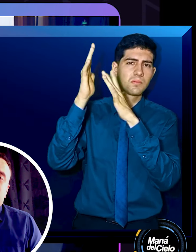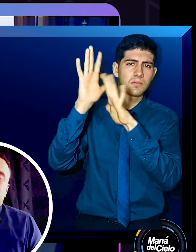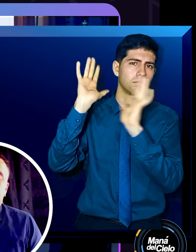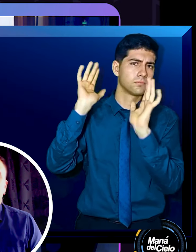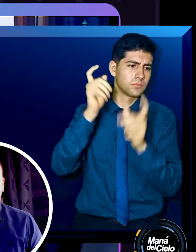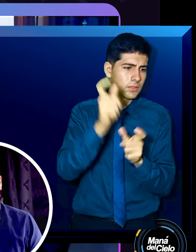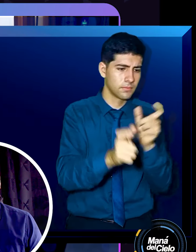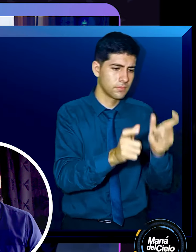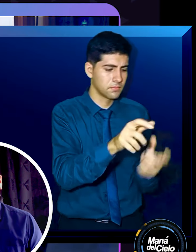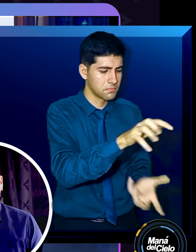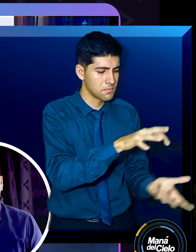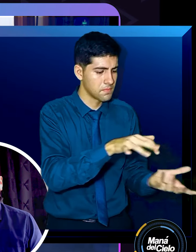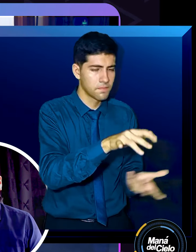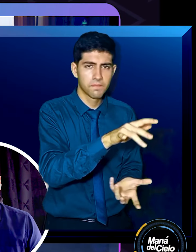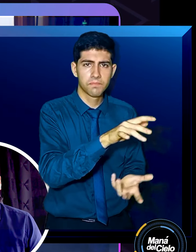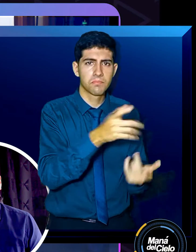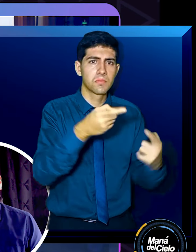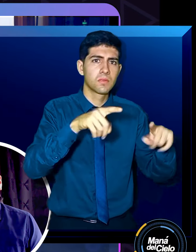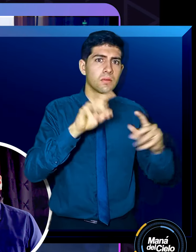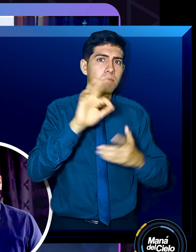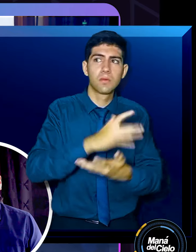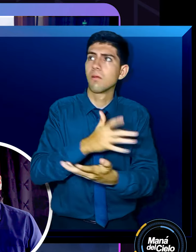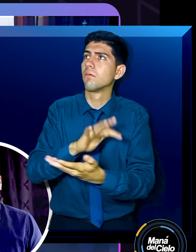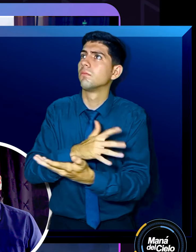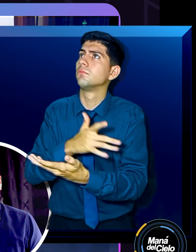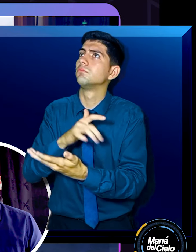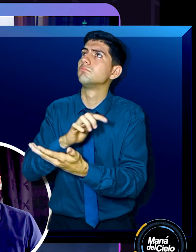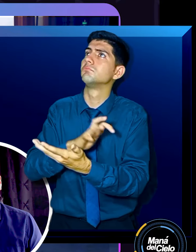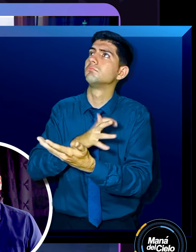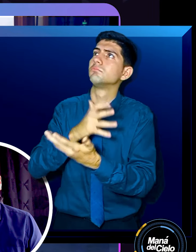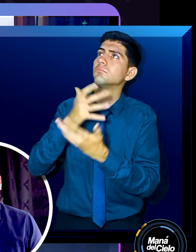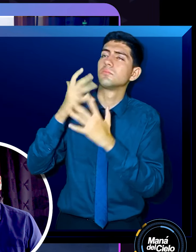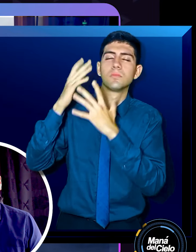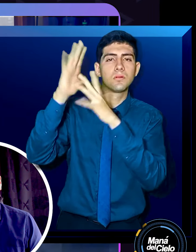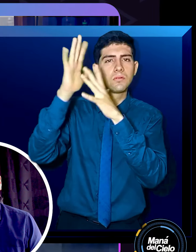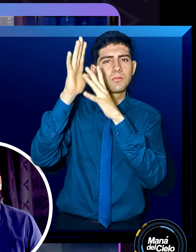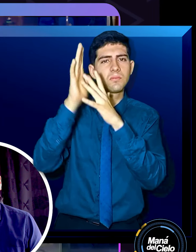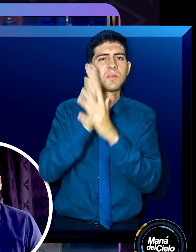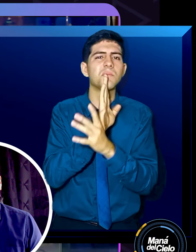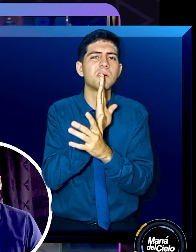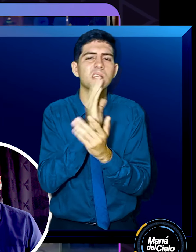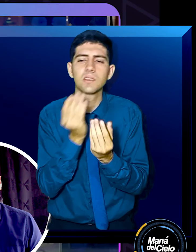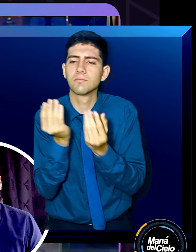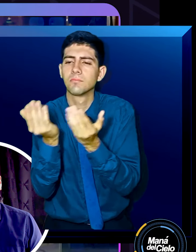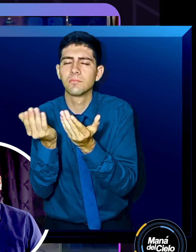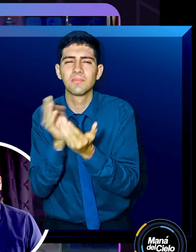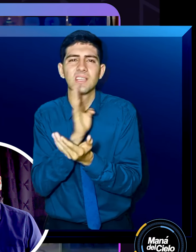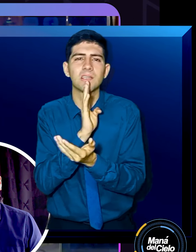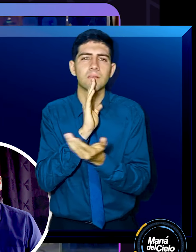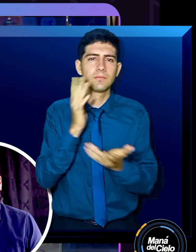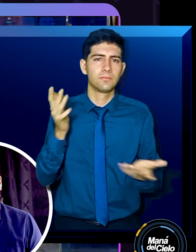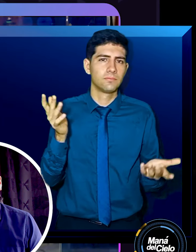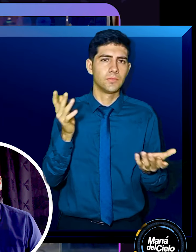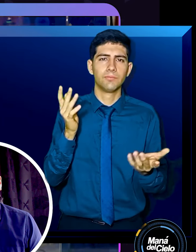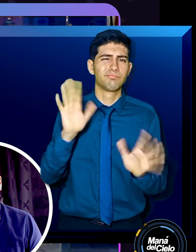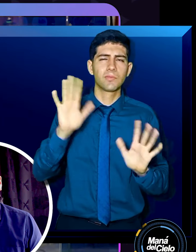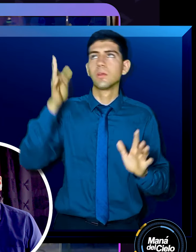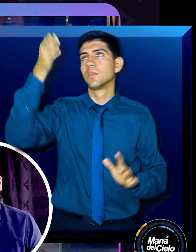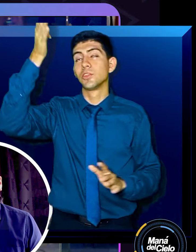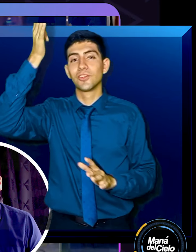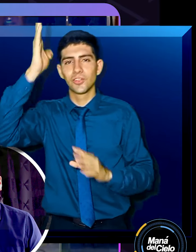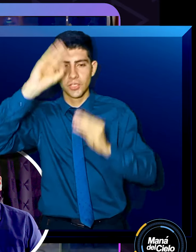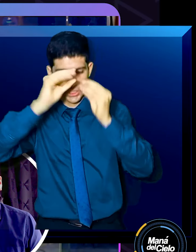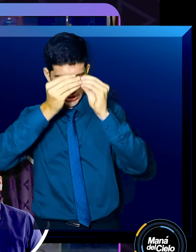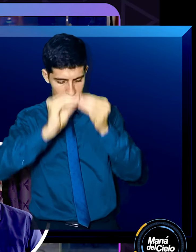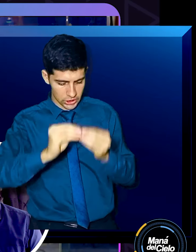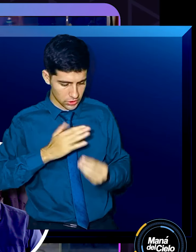Para quien cantan ya sería diferente, pero cantan y aplauden. Pero Dios está haciendo otra cosa. Él nos metió a